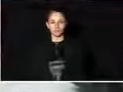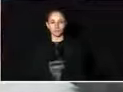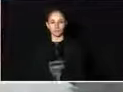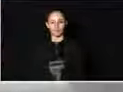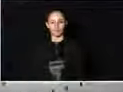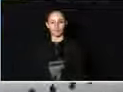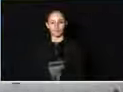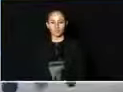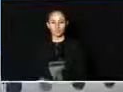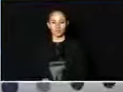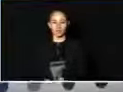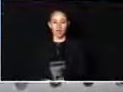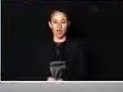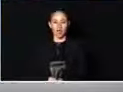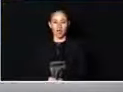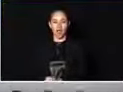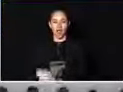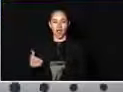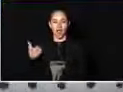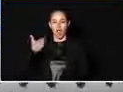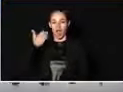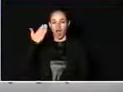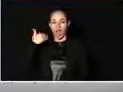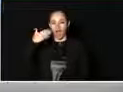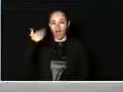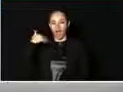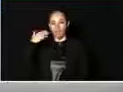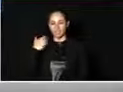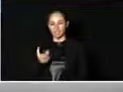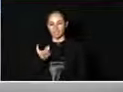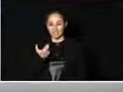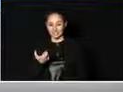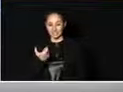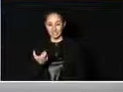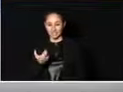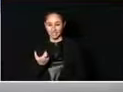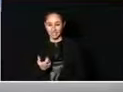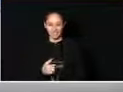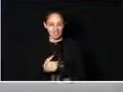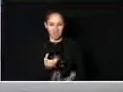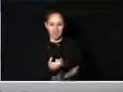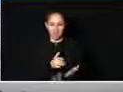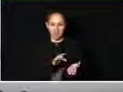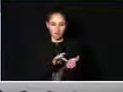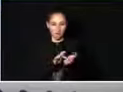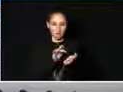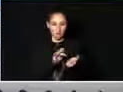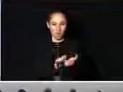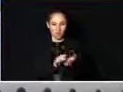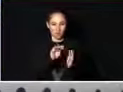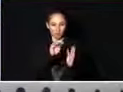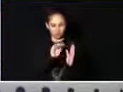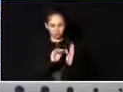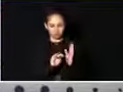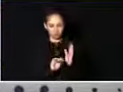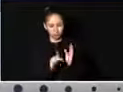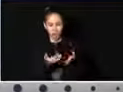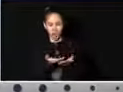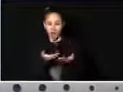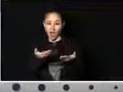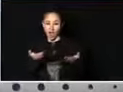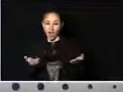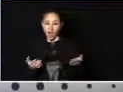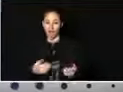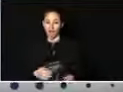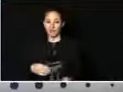pasado solo se otorgaron 8 créditos por 7 millones. También se conformó el programa Impulso Económico en alianza con Nacional